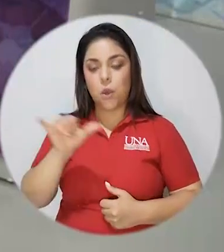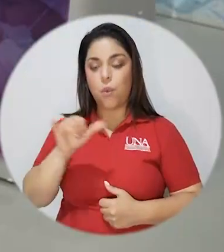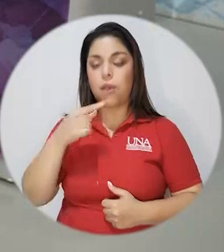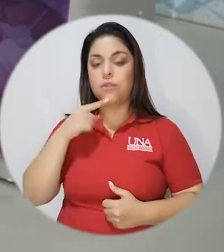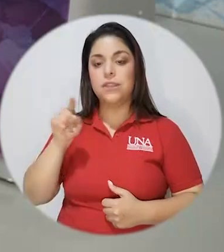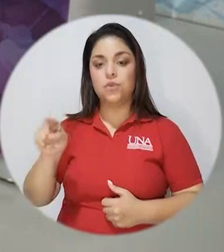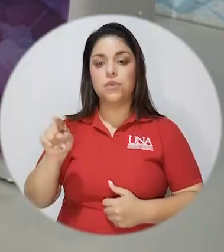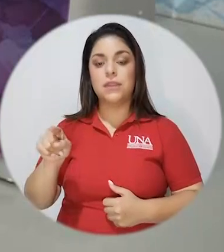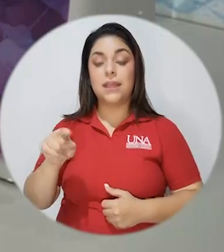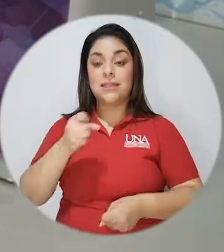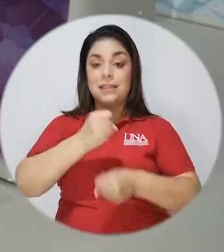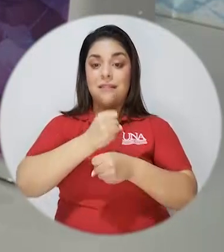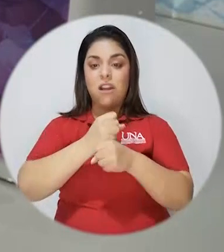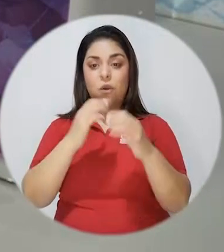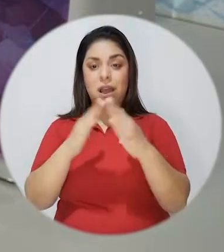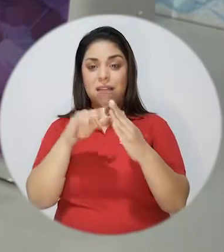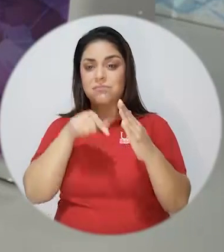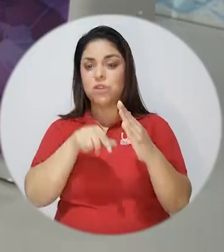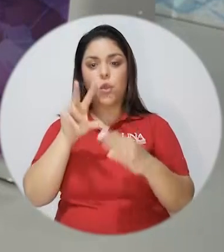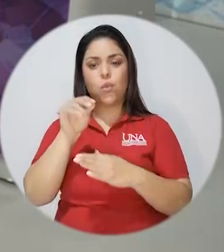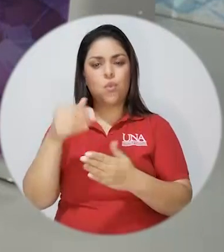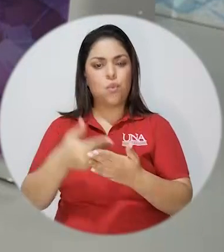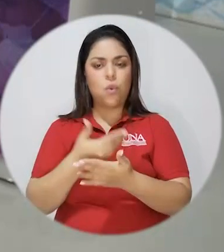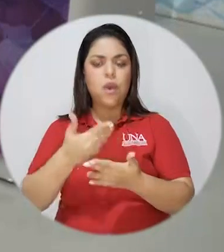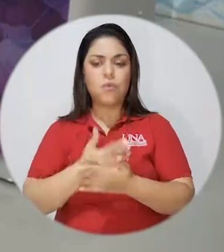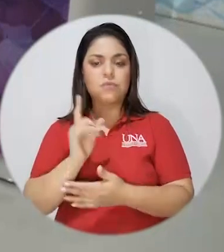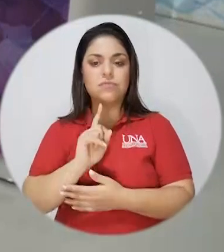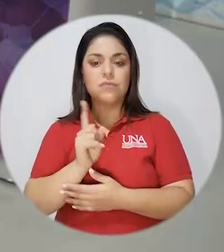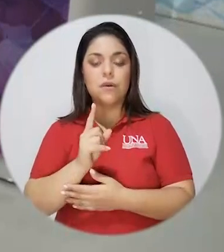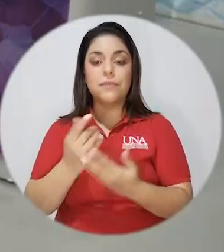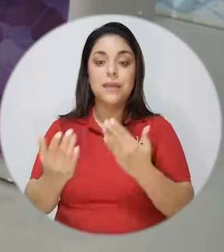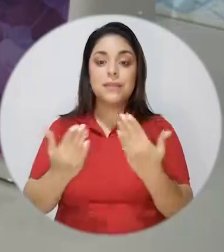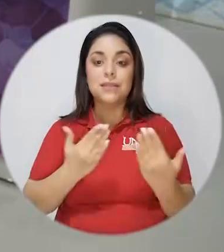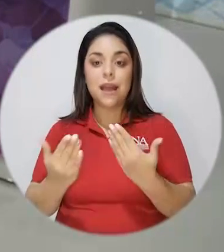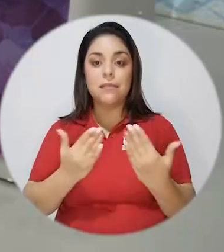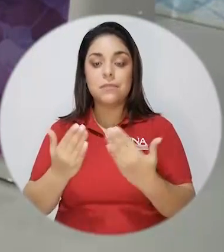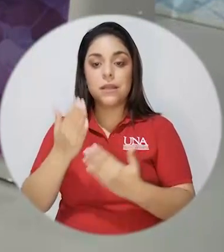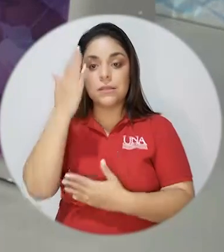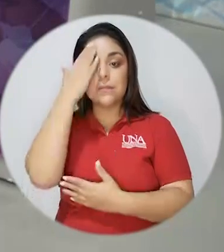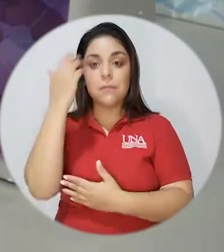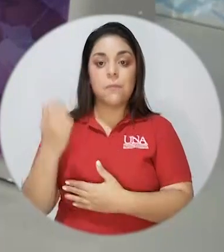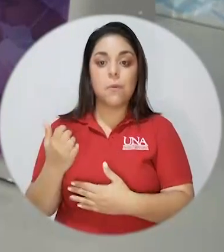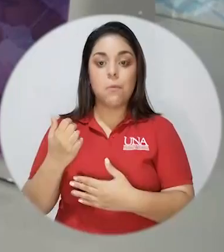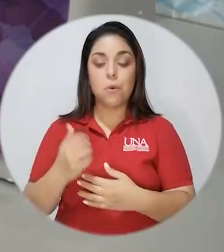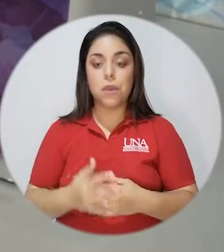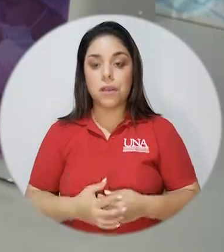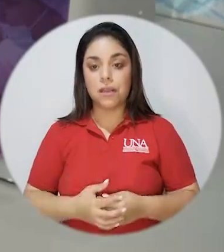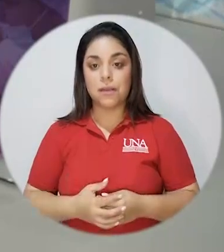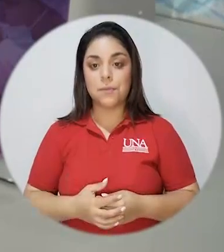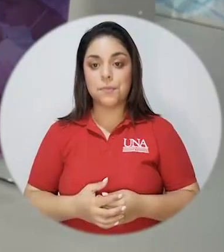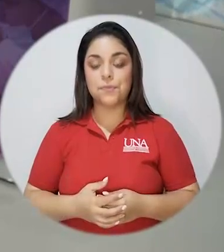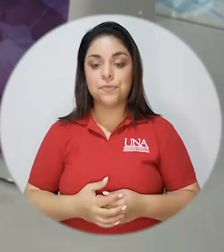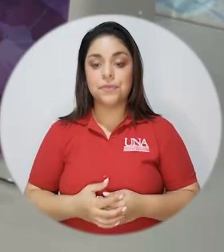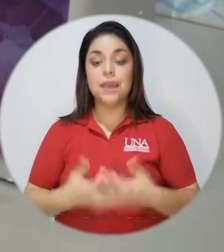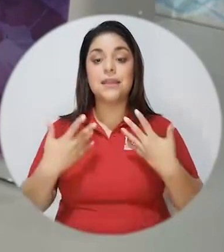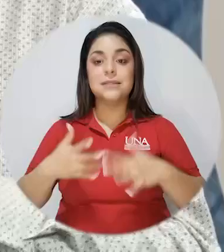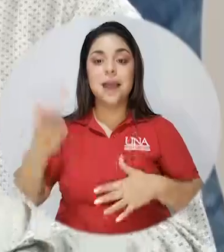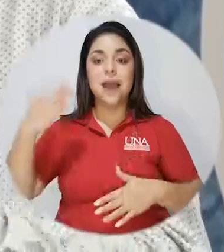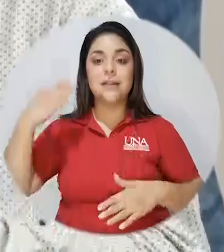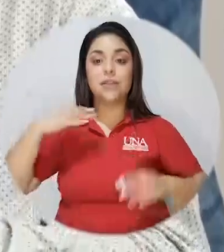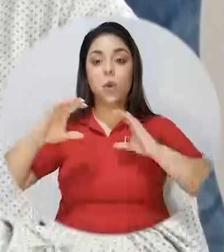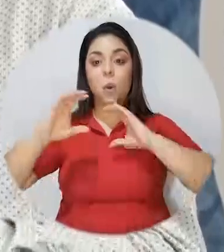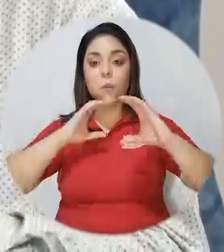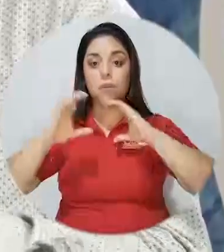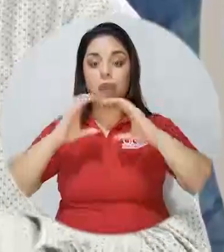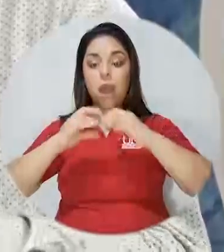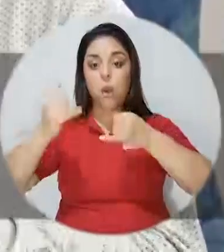usted bien lo dice, el teletrabajo no es una figura nueva, tal vez por por lo que se ha venido comunicando a través